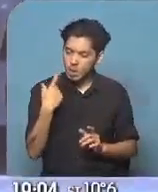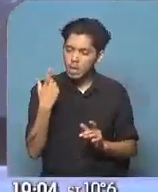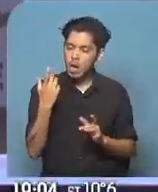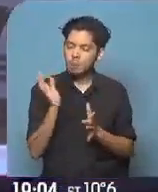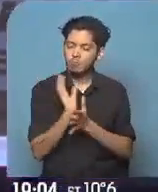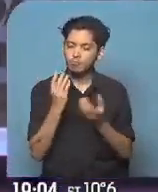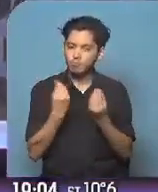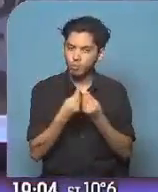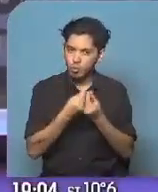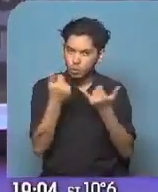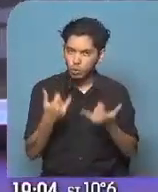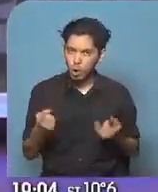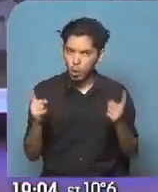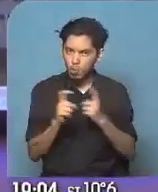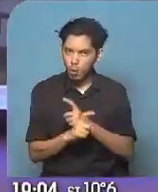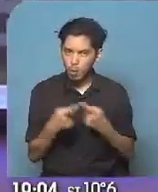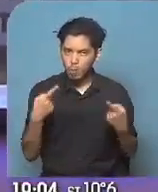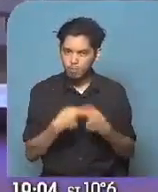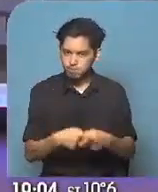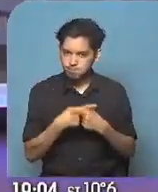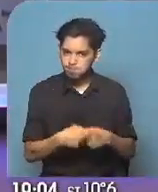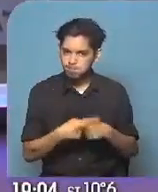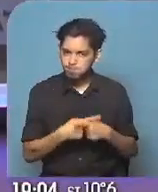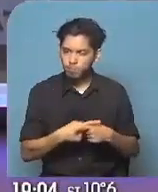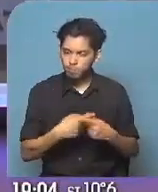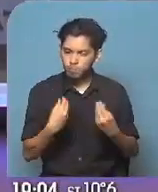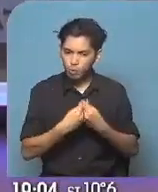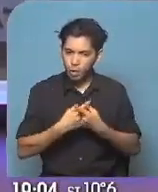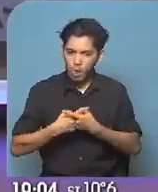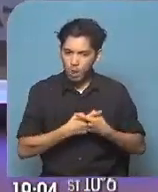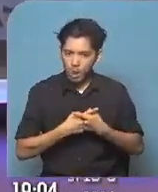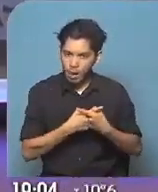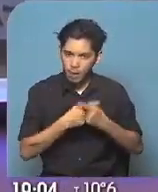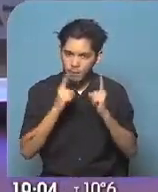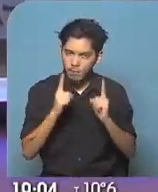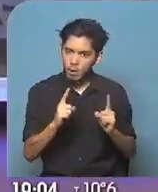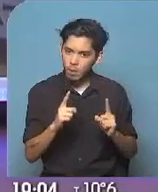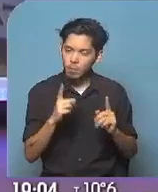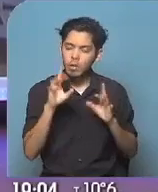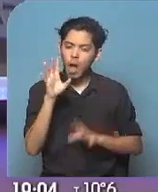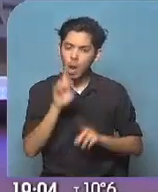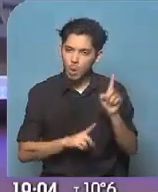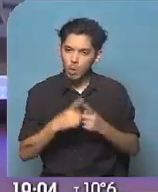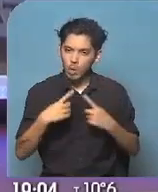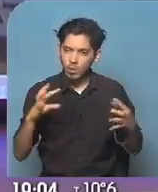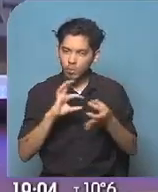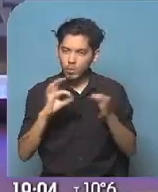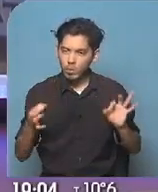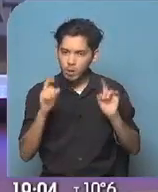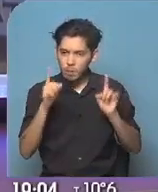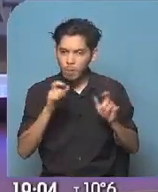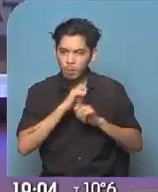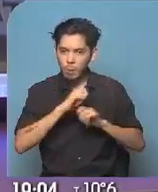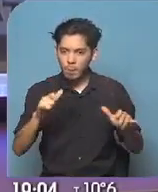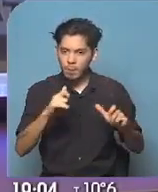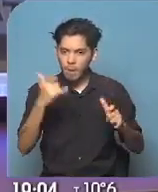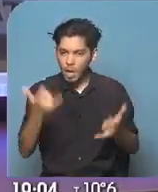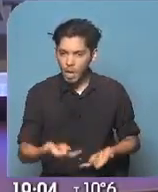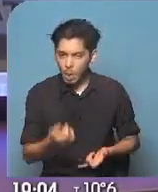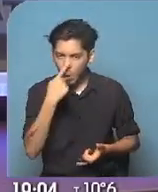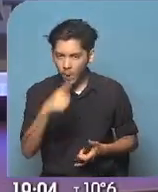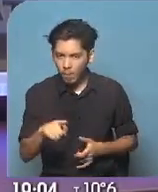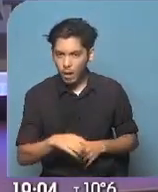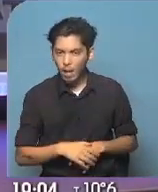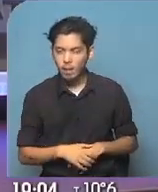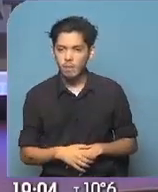fernando hoy porque hubo muchas declaraciones cruzadas y bastante polémicas sobre todo por el mensaje que se termina dando